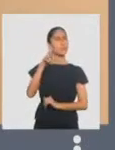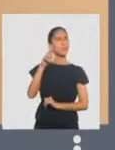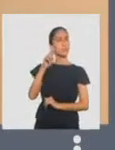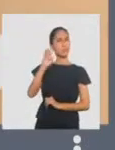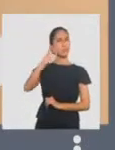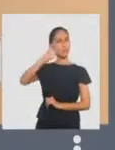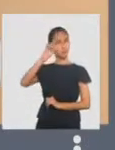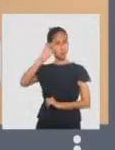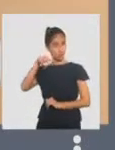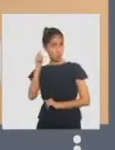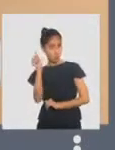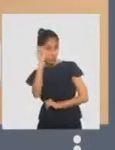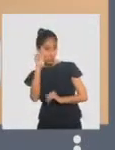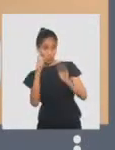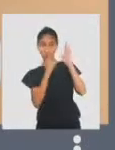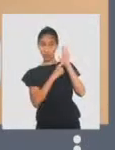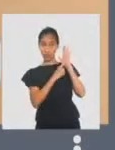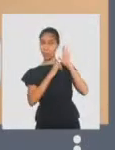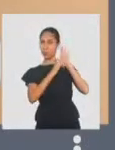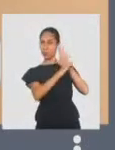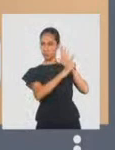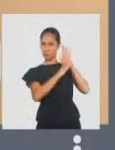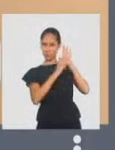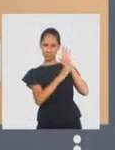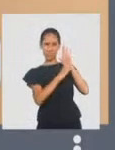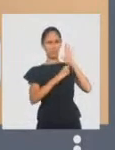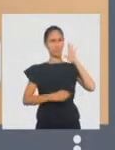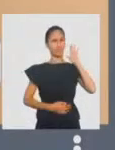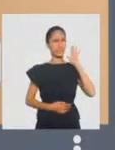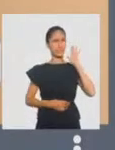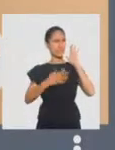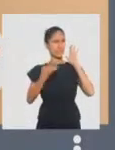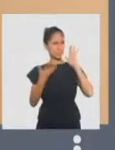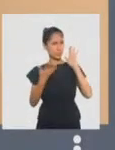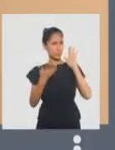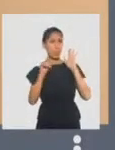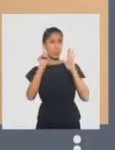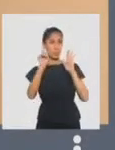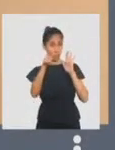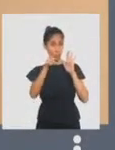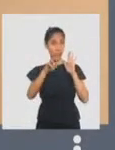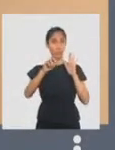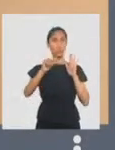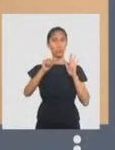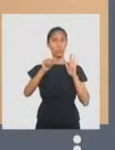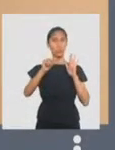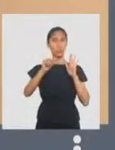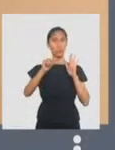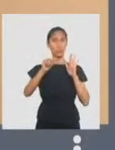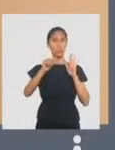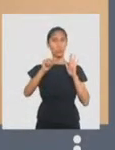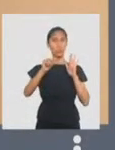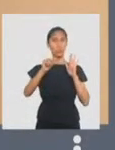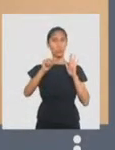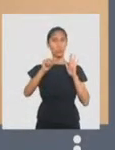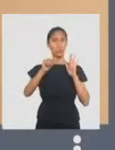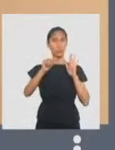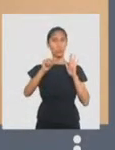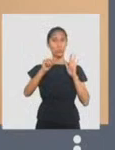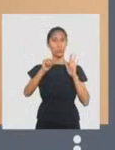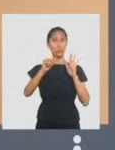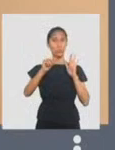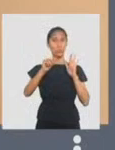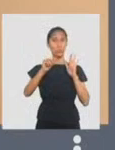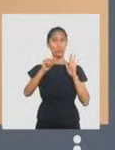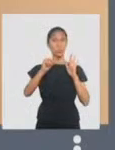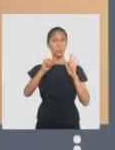Señor Rojas, delicious quinoa cupcakes from Ayacucho. Please, Sarina. Señor Rojas, su